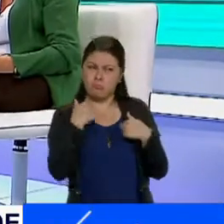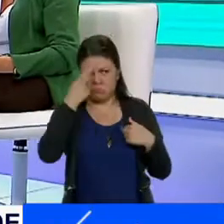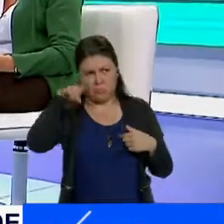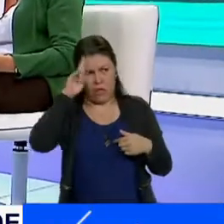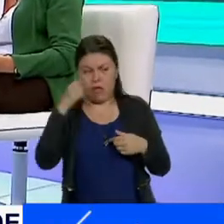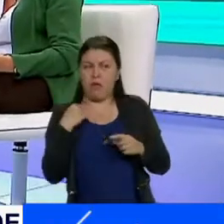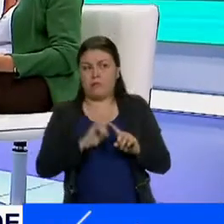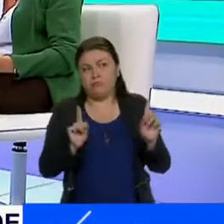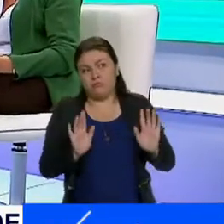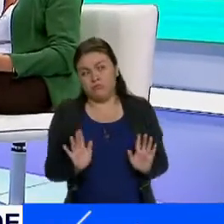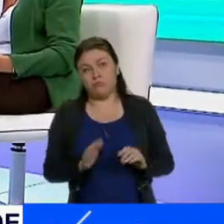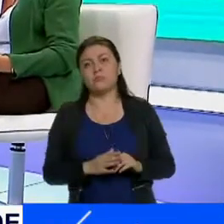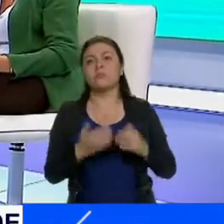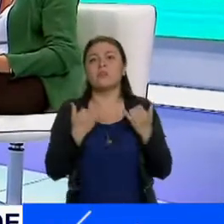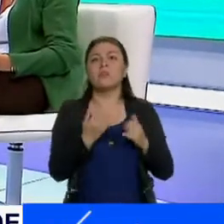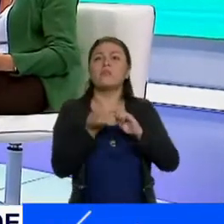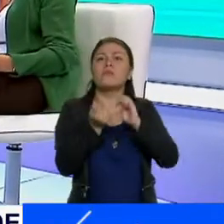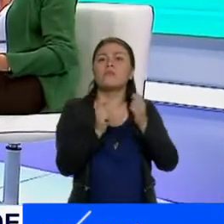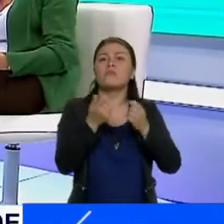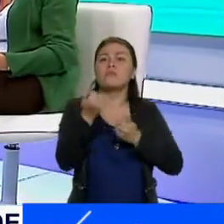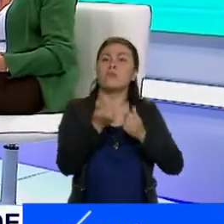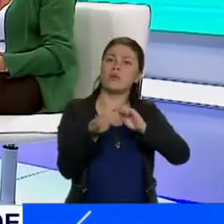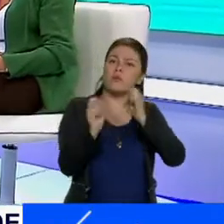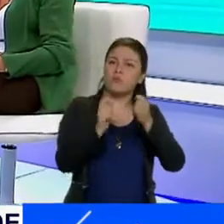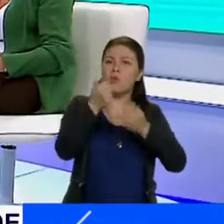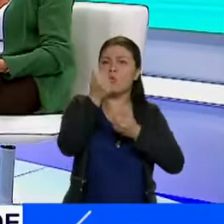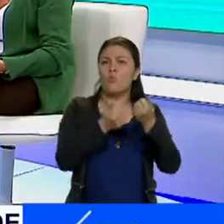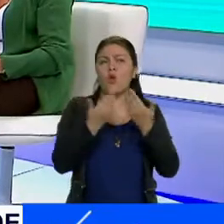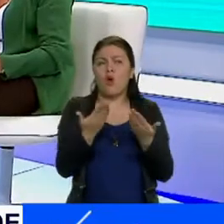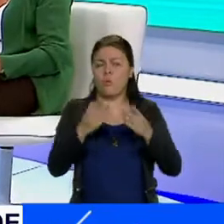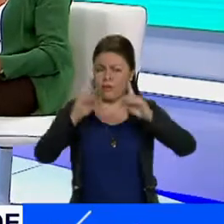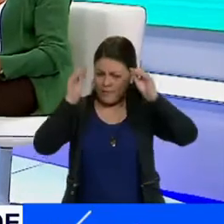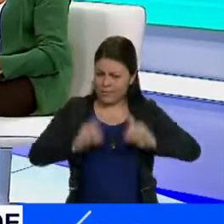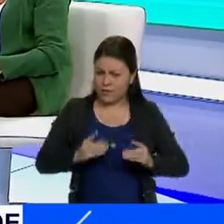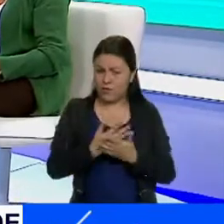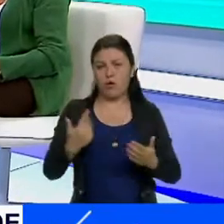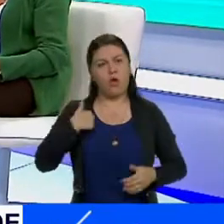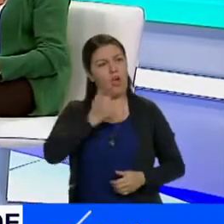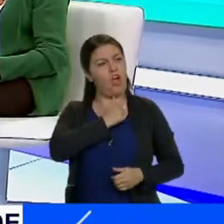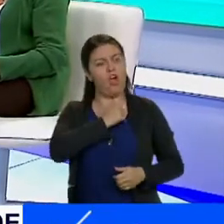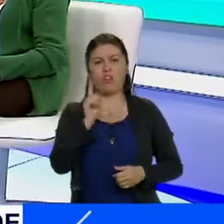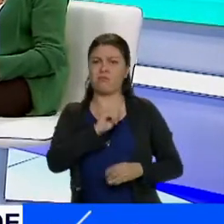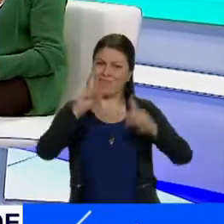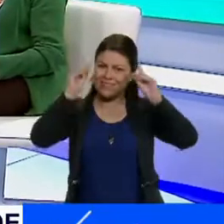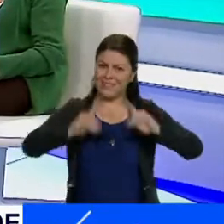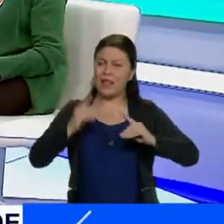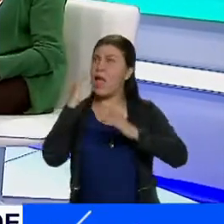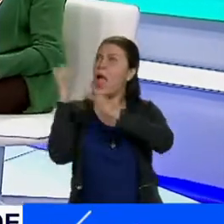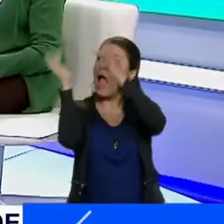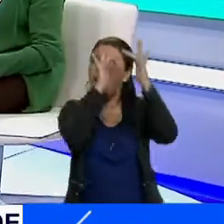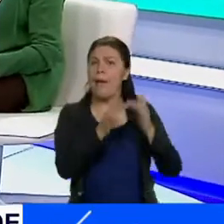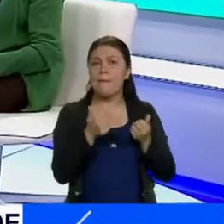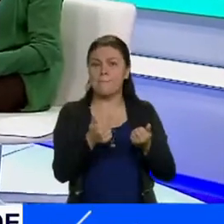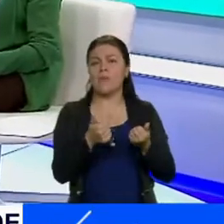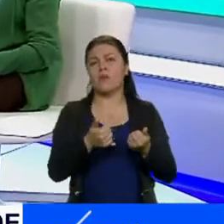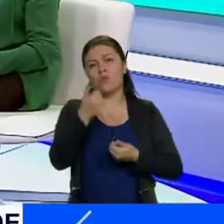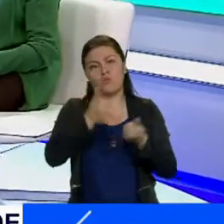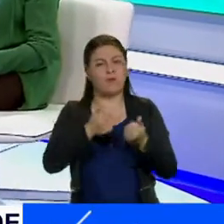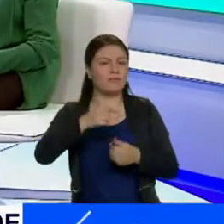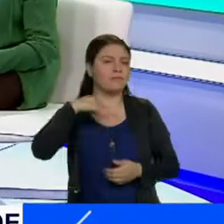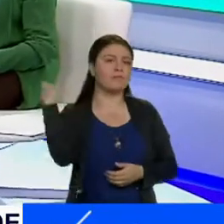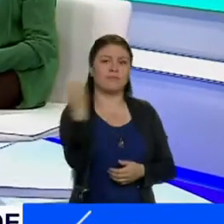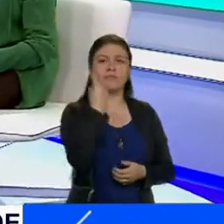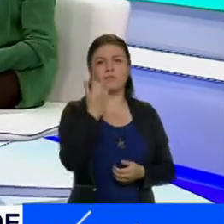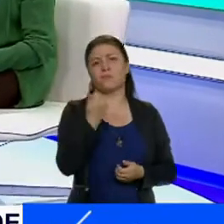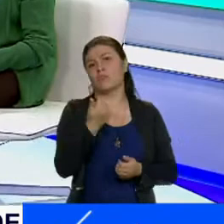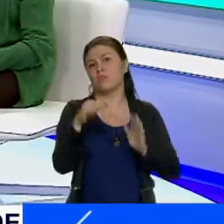sino que se van a modificar algunas de las estructuras de toma de decisiones para hacerlas más fuertes y más coherentes con un lineamiento de política nacional que no veo que